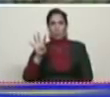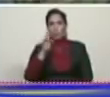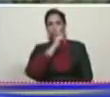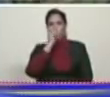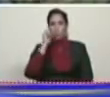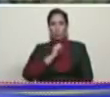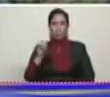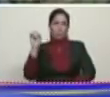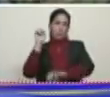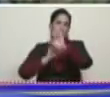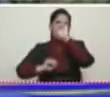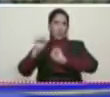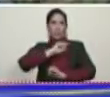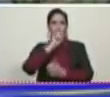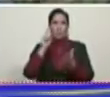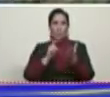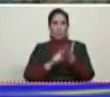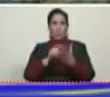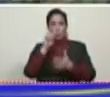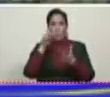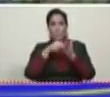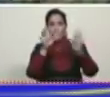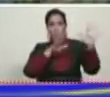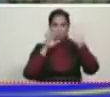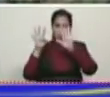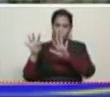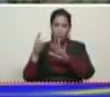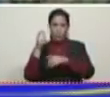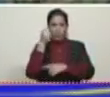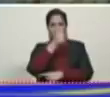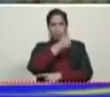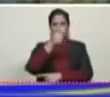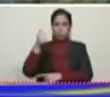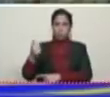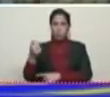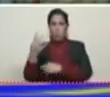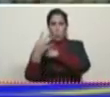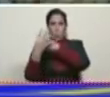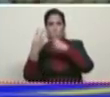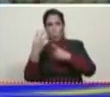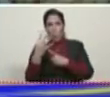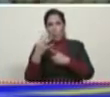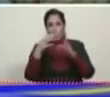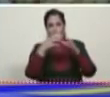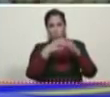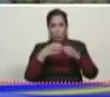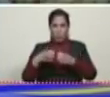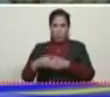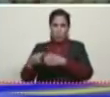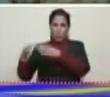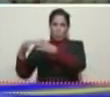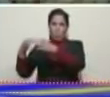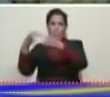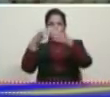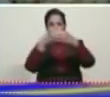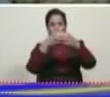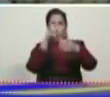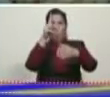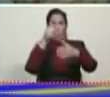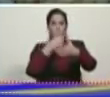defensa integral, en cada uno de los 4 componentes y con el